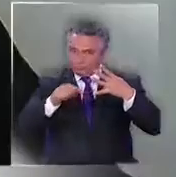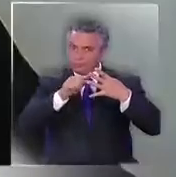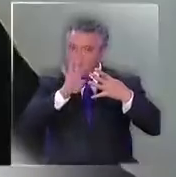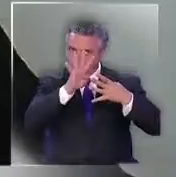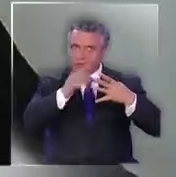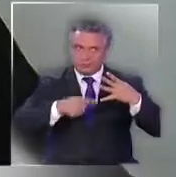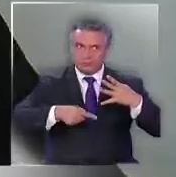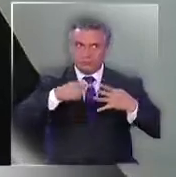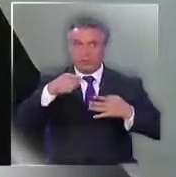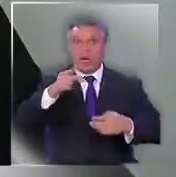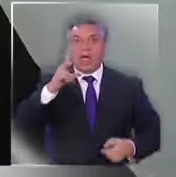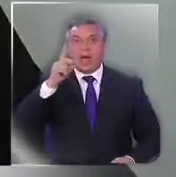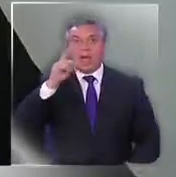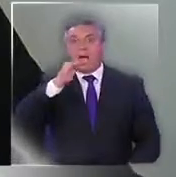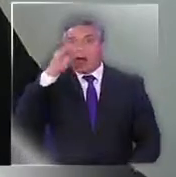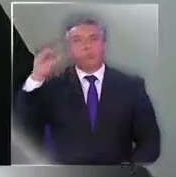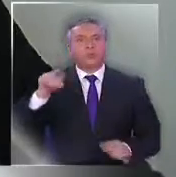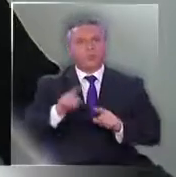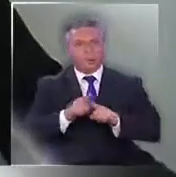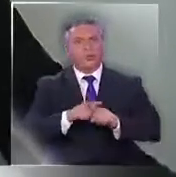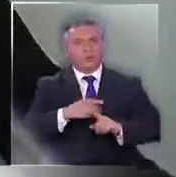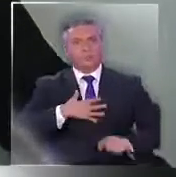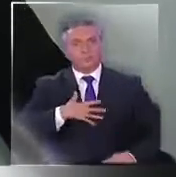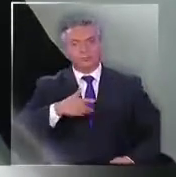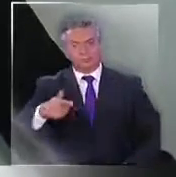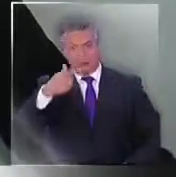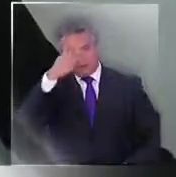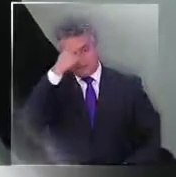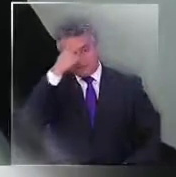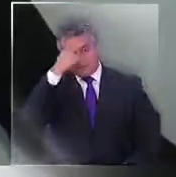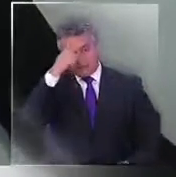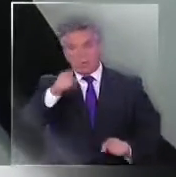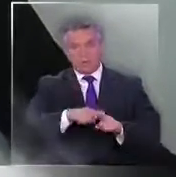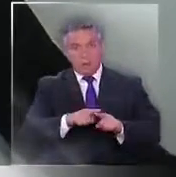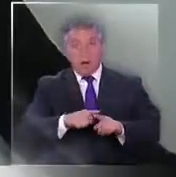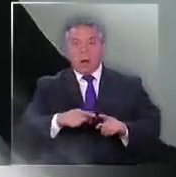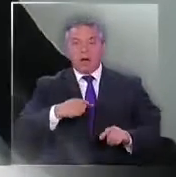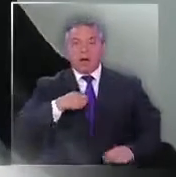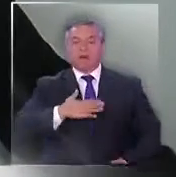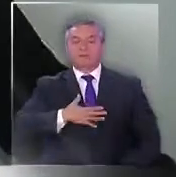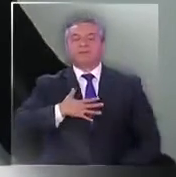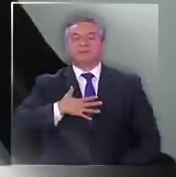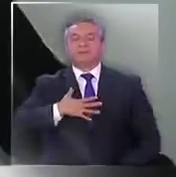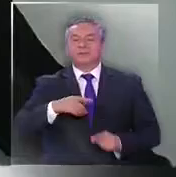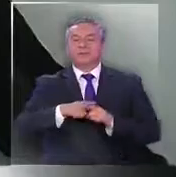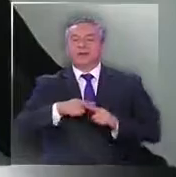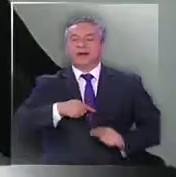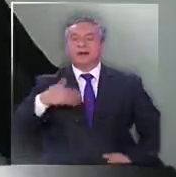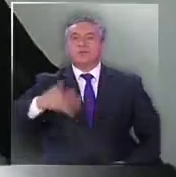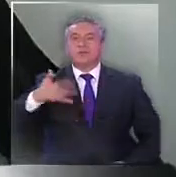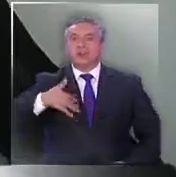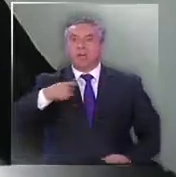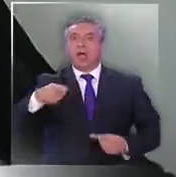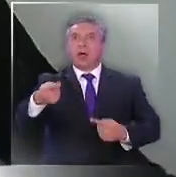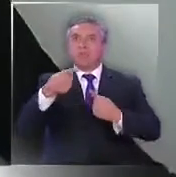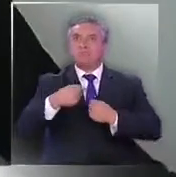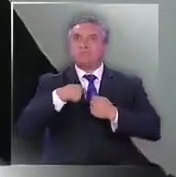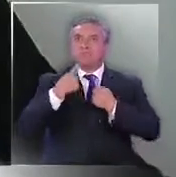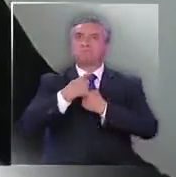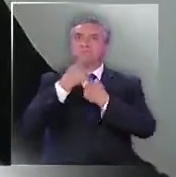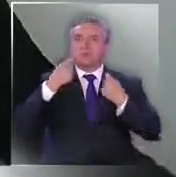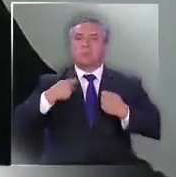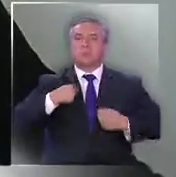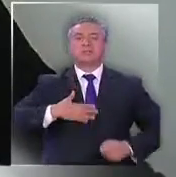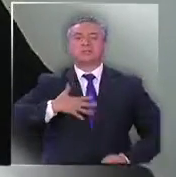siente así como un poco realizada. El hecho de estar enfermo se sienten un poco importante. Claro, y uno lo viene a censar.